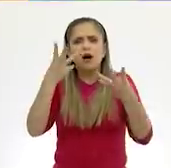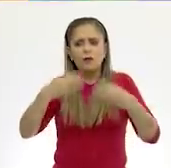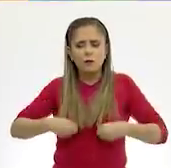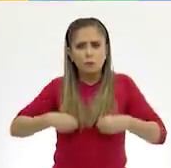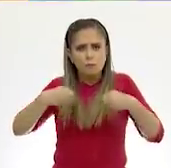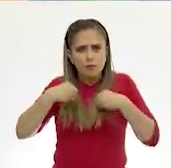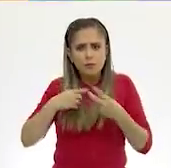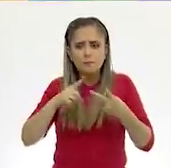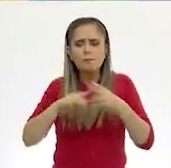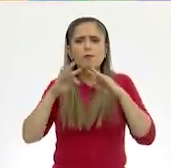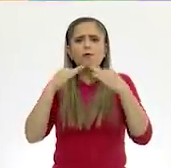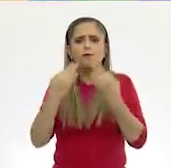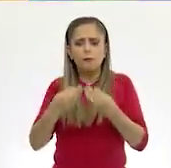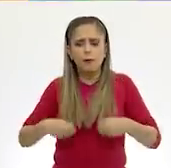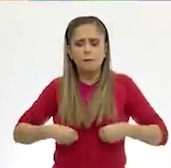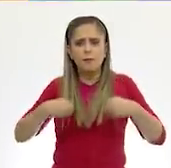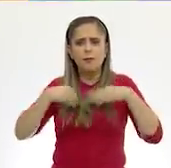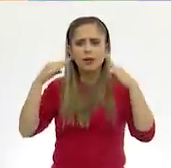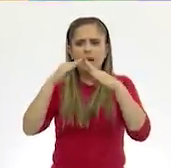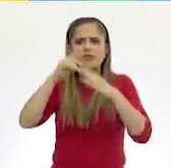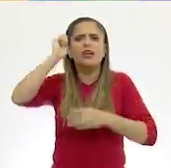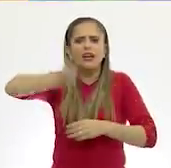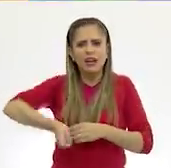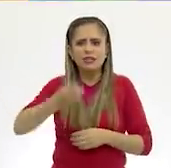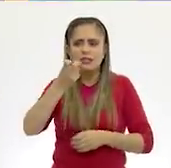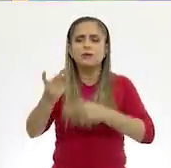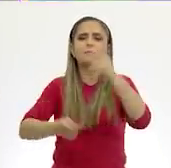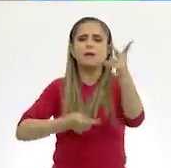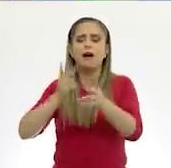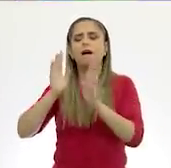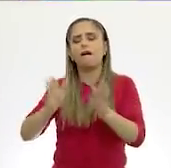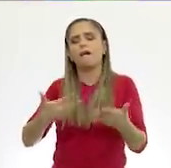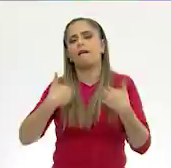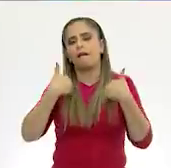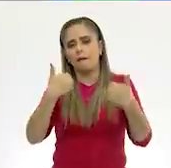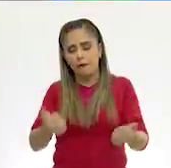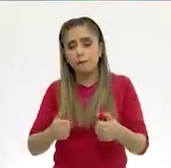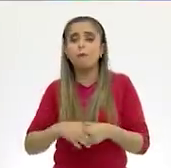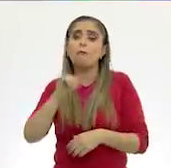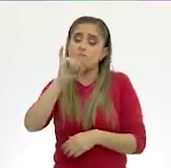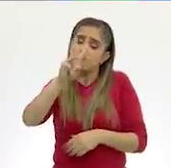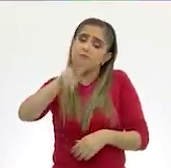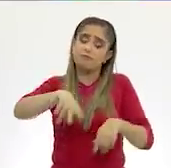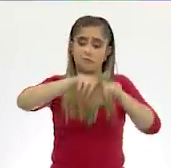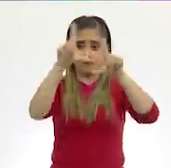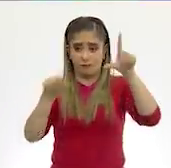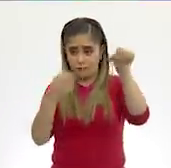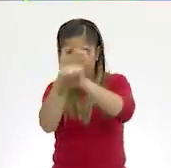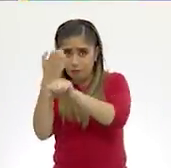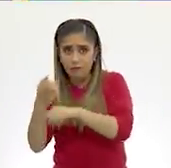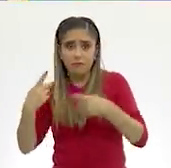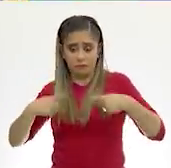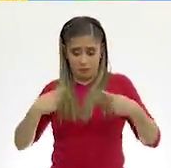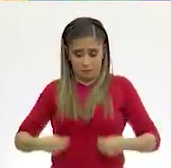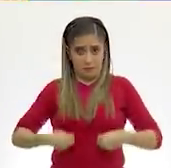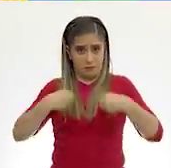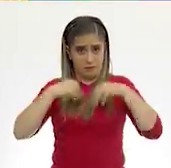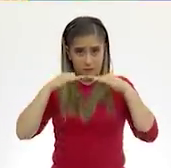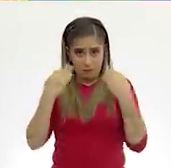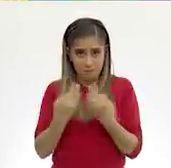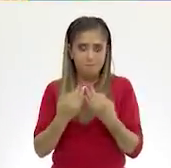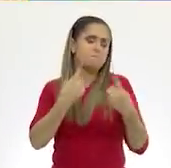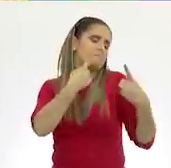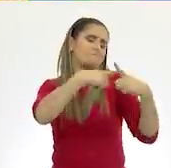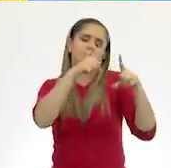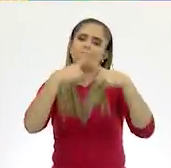vivimos. Así es, porque nuestro país posee una población muy diversa y numerosa. Este año se llevó a